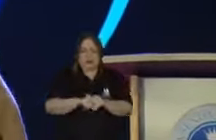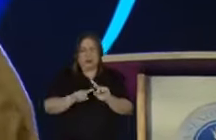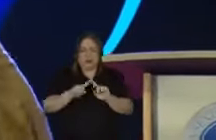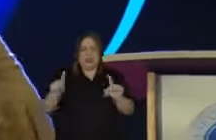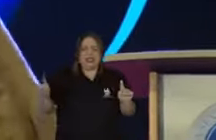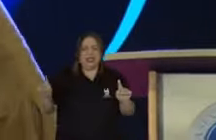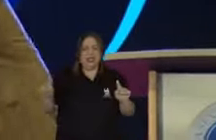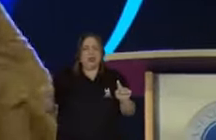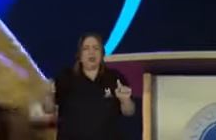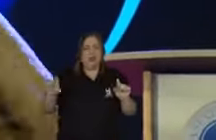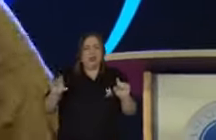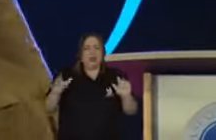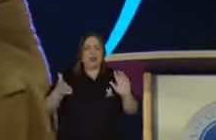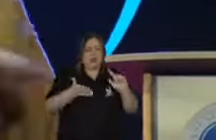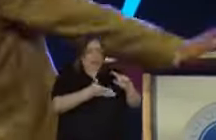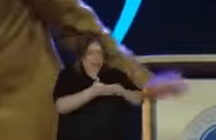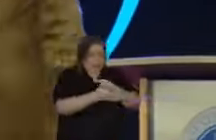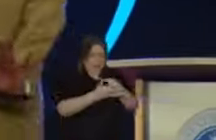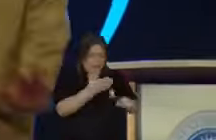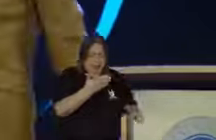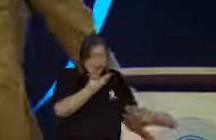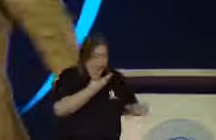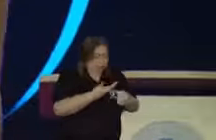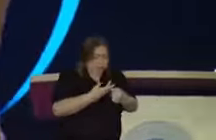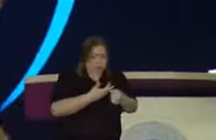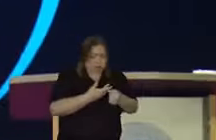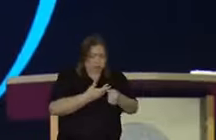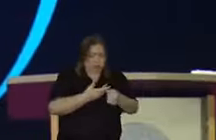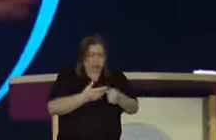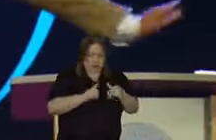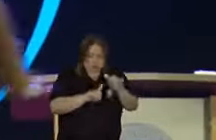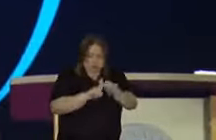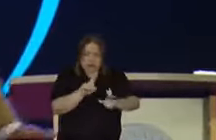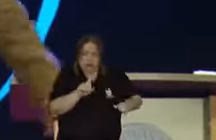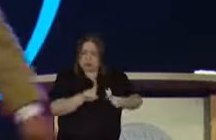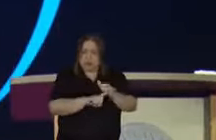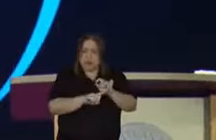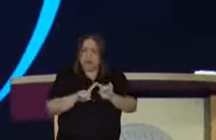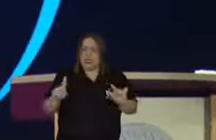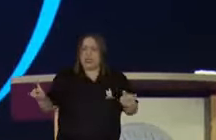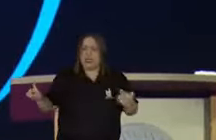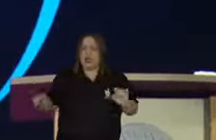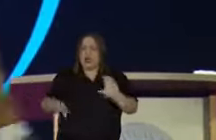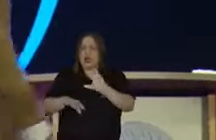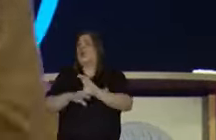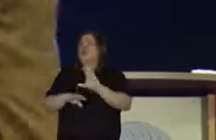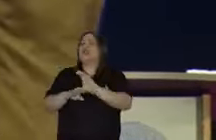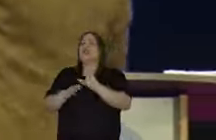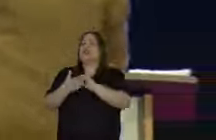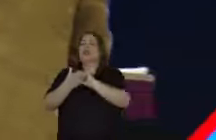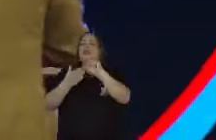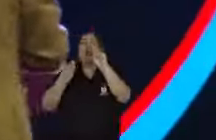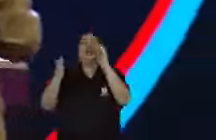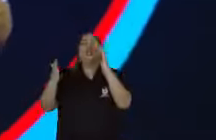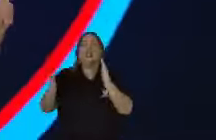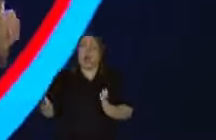gritos, a las críticas, a las culpas, a las acusaciones. Eso sí, en la casa de Dios, la santidad nos